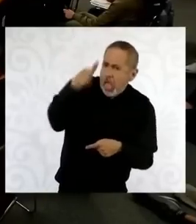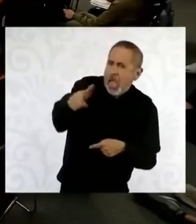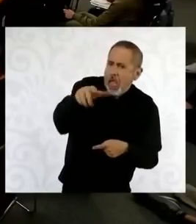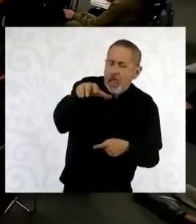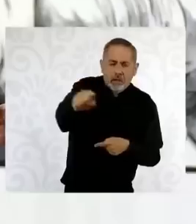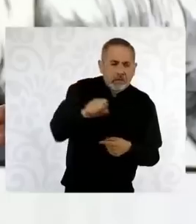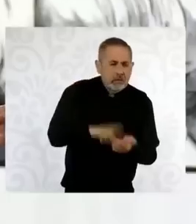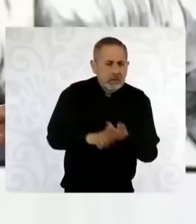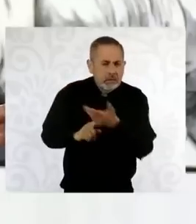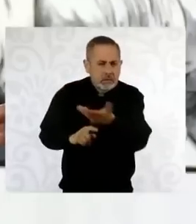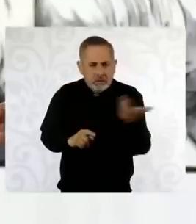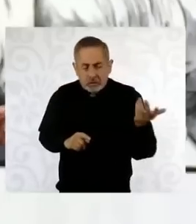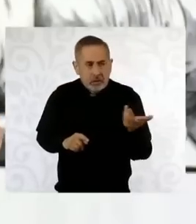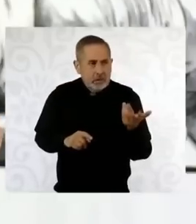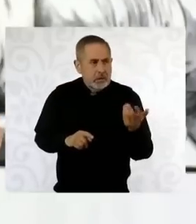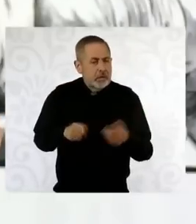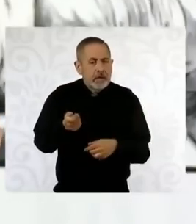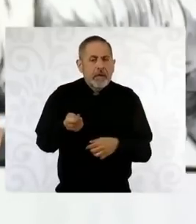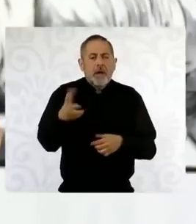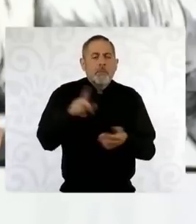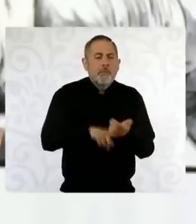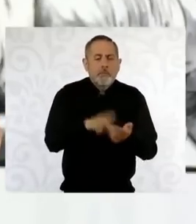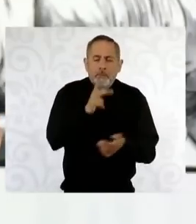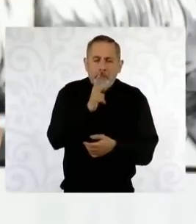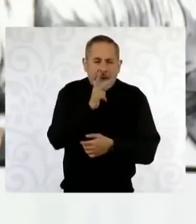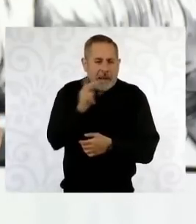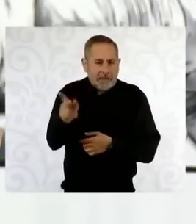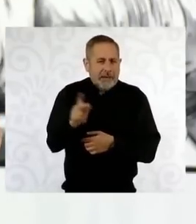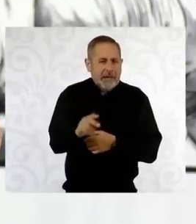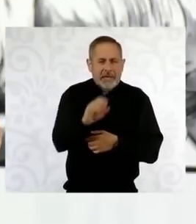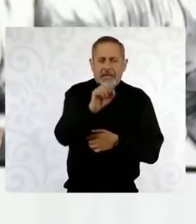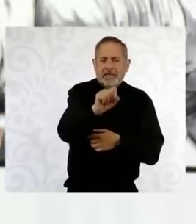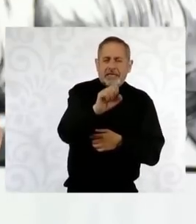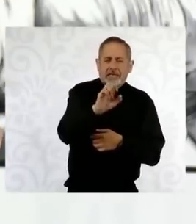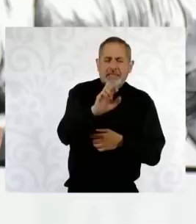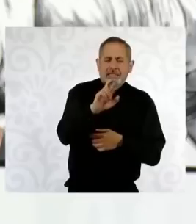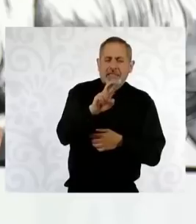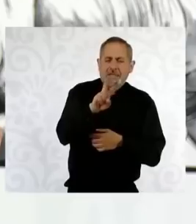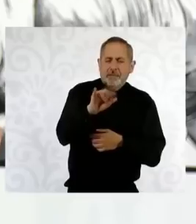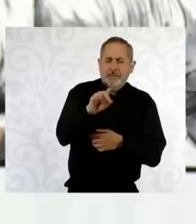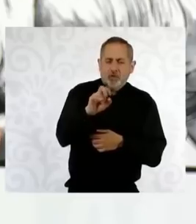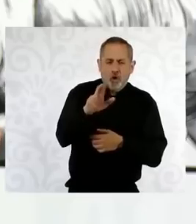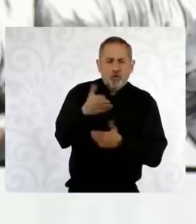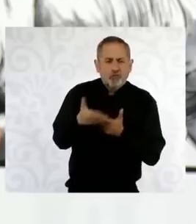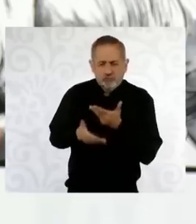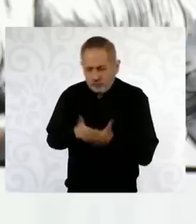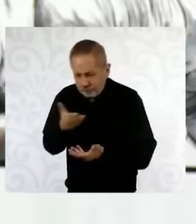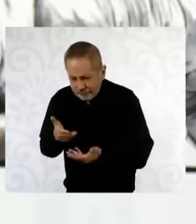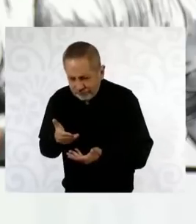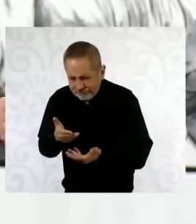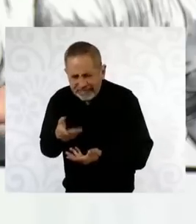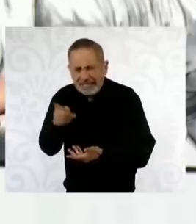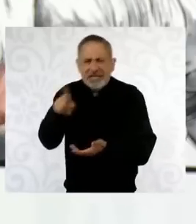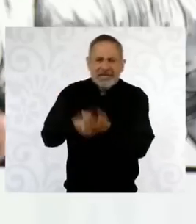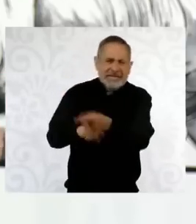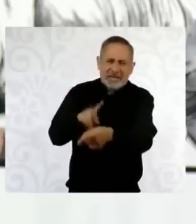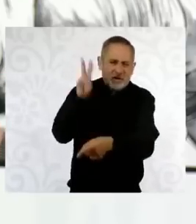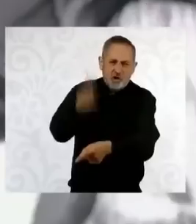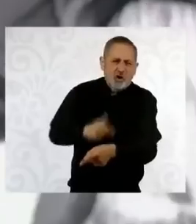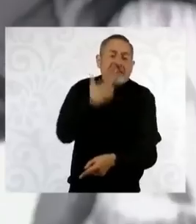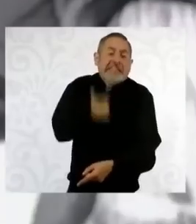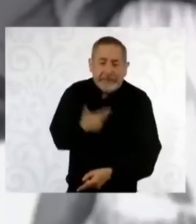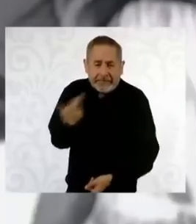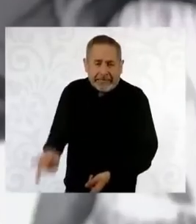O quién sabe, porque tampoco funcionan, ¿verdad? No sé cómo les podemos llamar cuando hay colusión con el crimen, pues